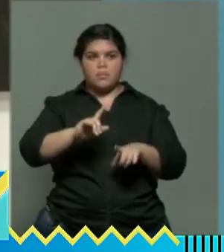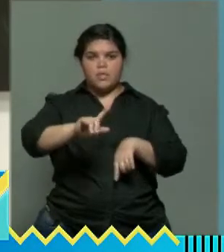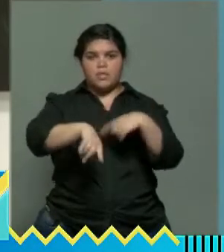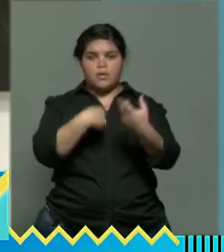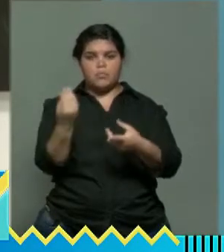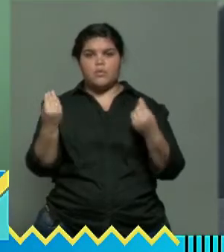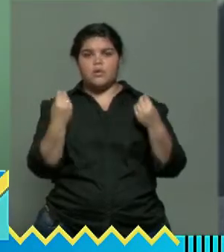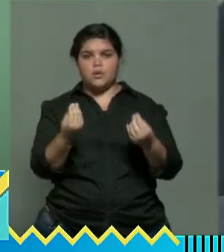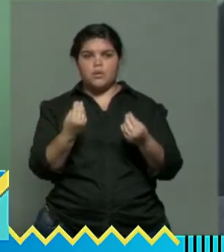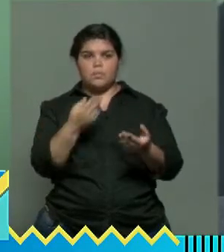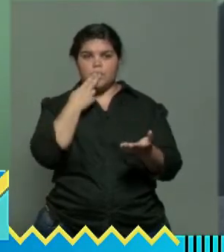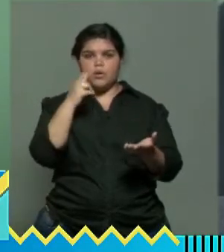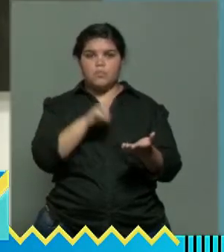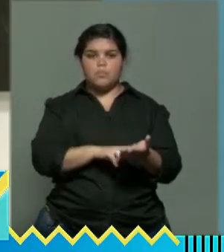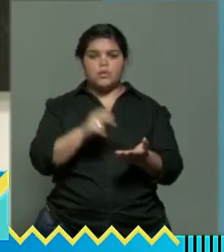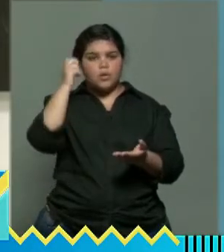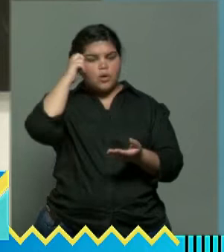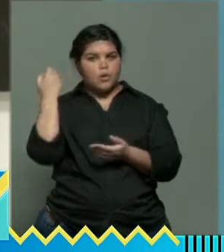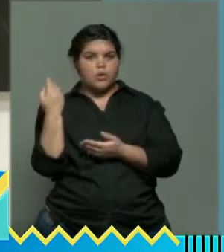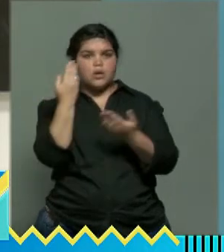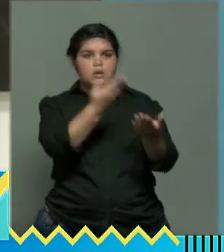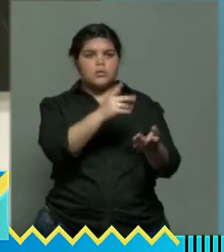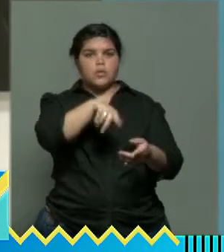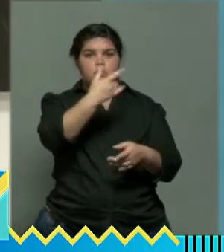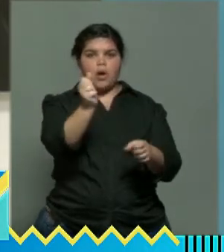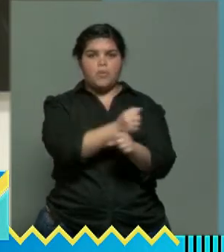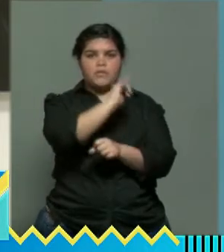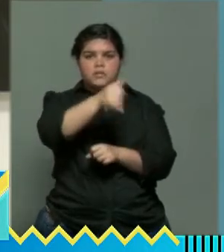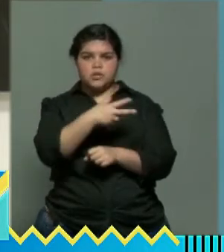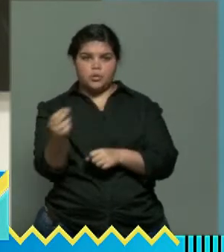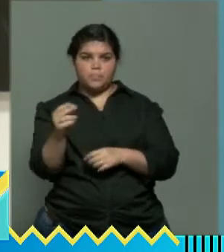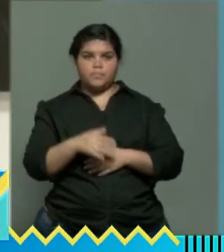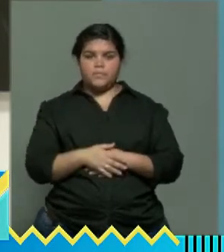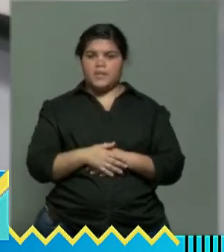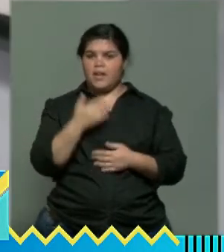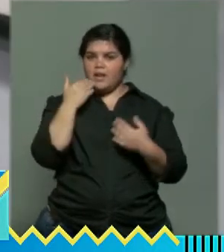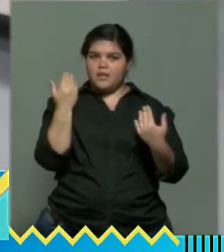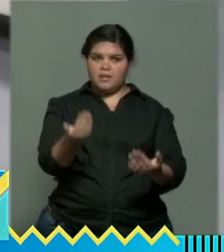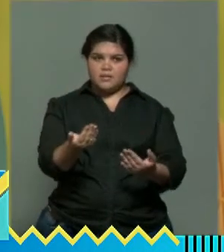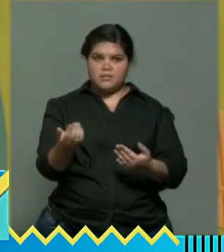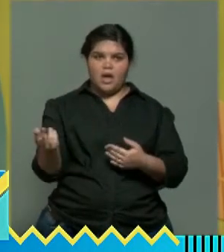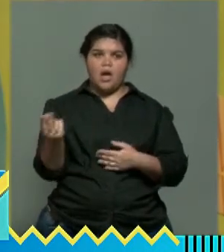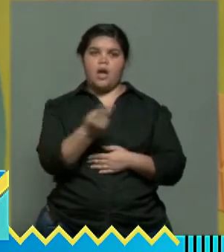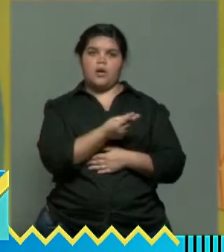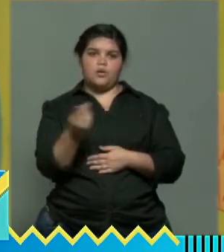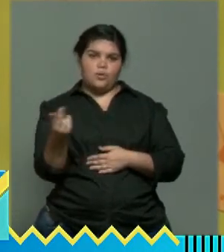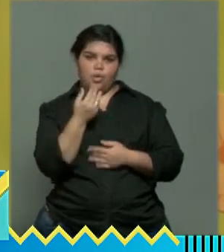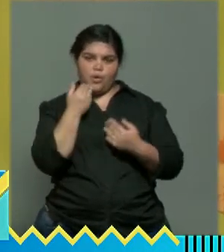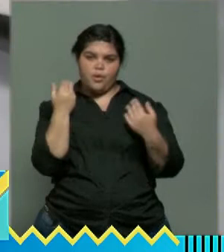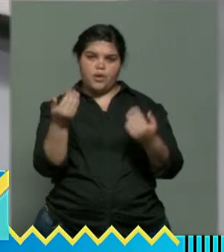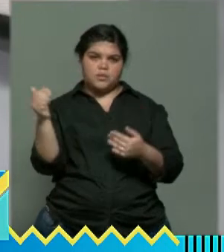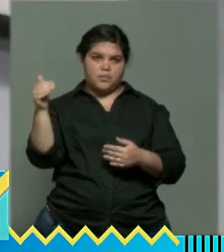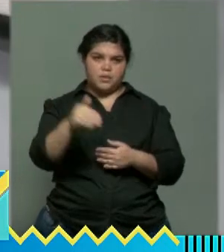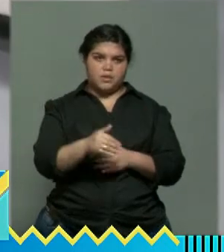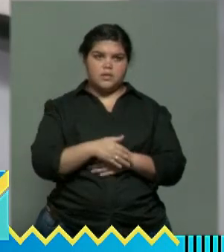la reforma tributaria al Congreso Nacional para que luego se apruebe o no. Malvina, muchísimas gracias por haber estado aquí. Sergio, también muchas No, gracias. por favor.